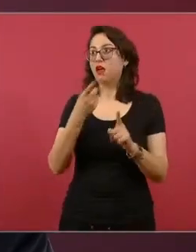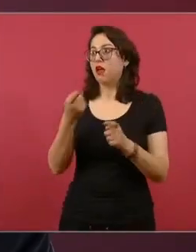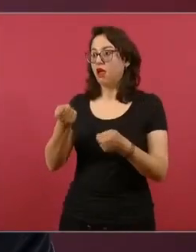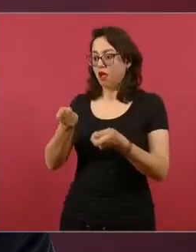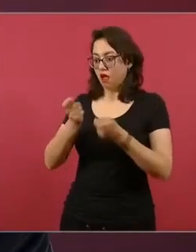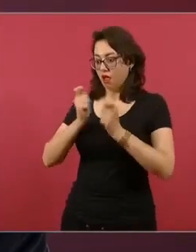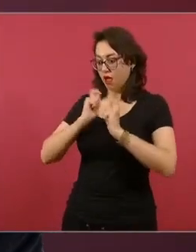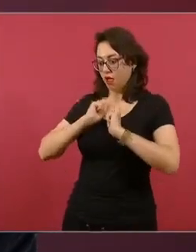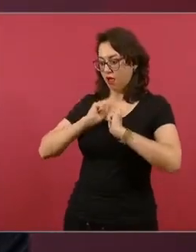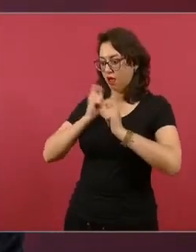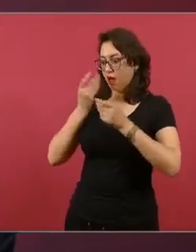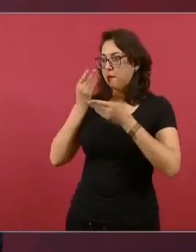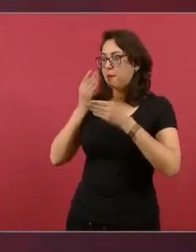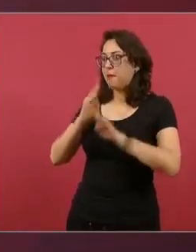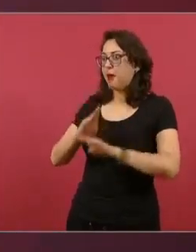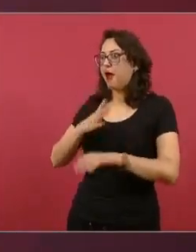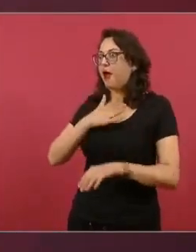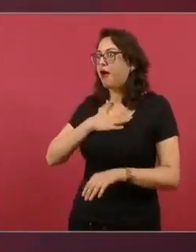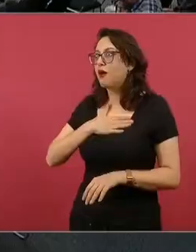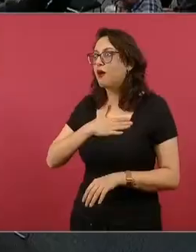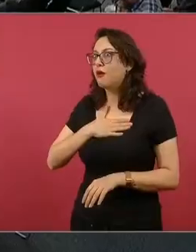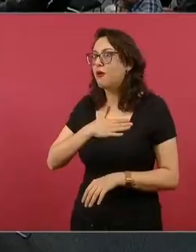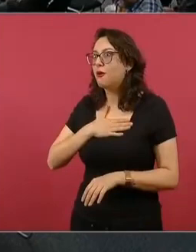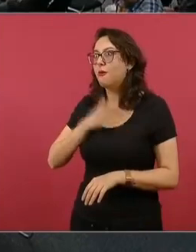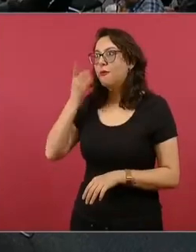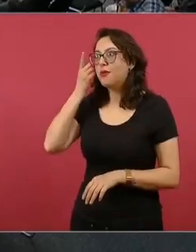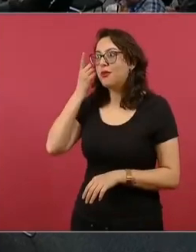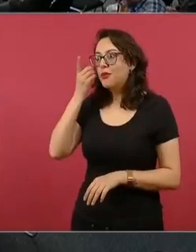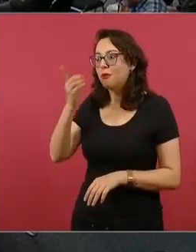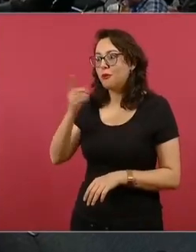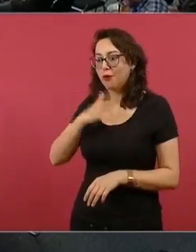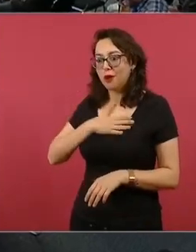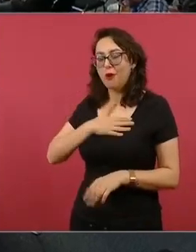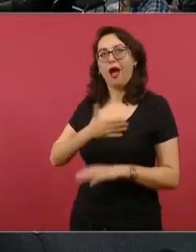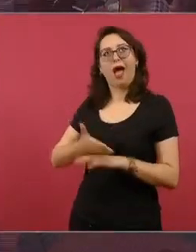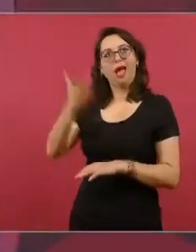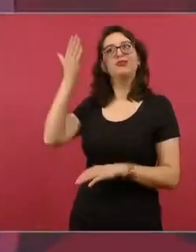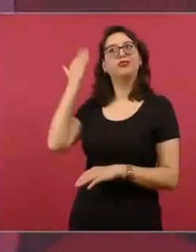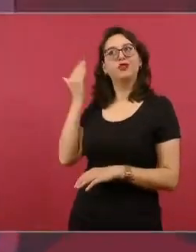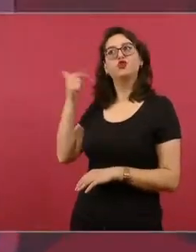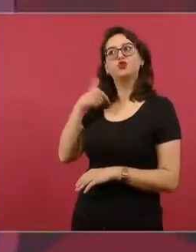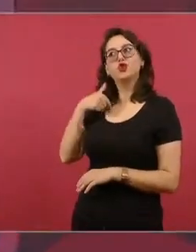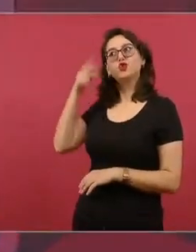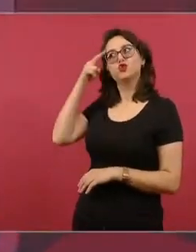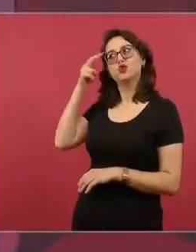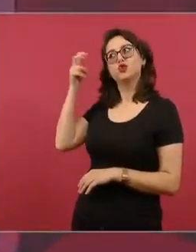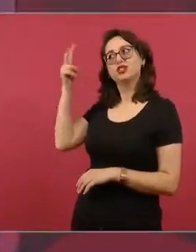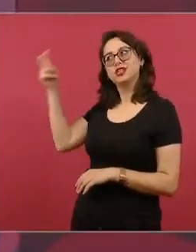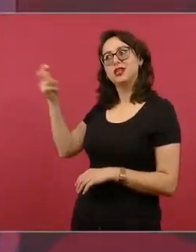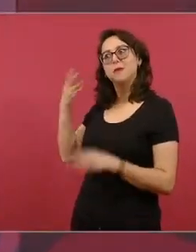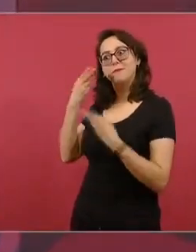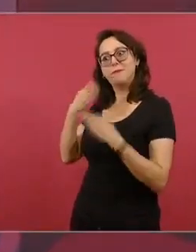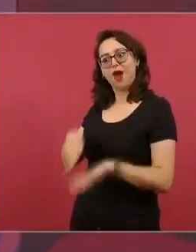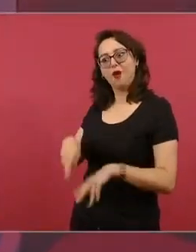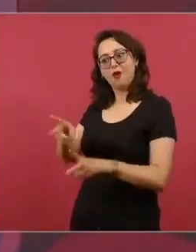sin ninguna experiencia, nada, porque tenía agarraderas en influencia y se convirtió en banquero.